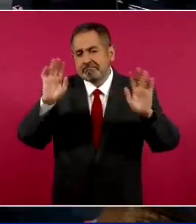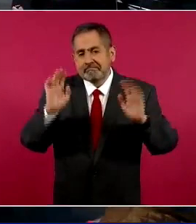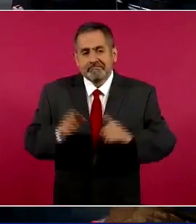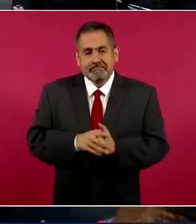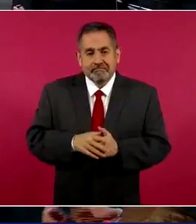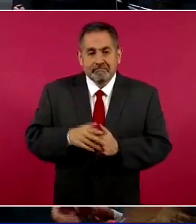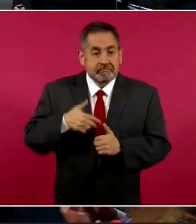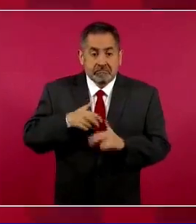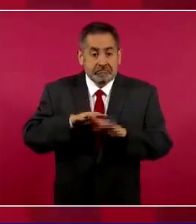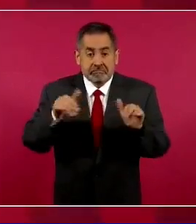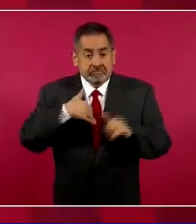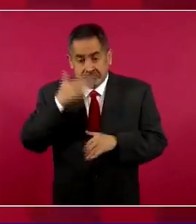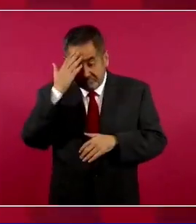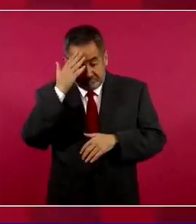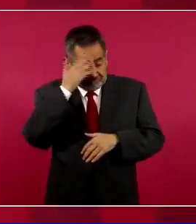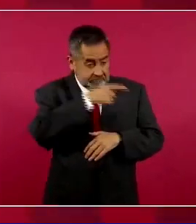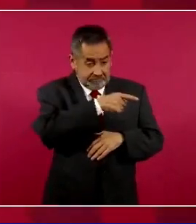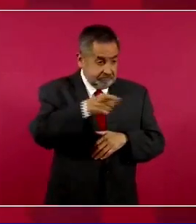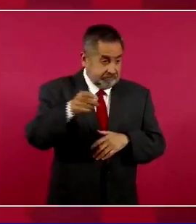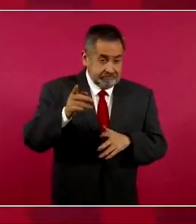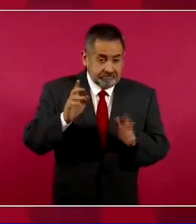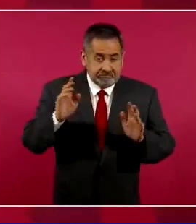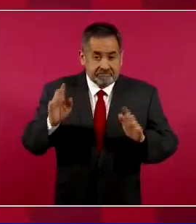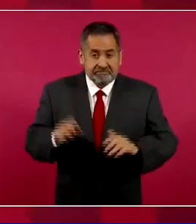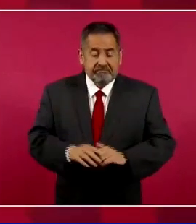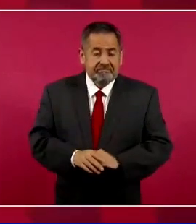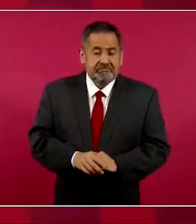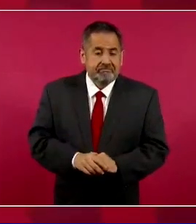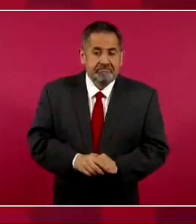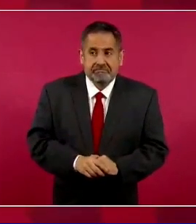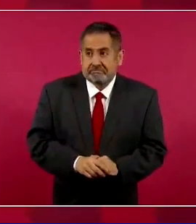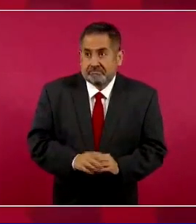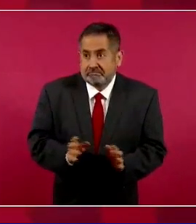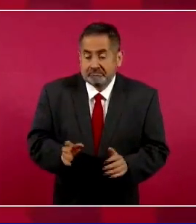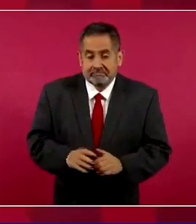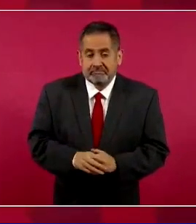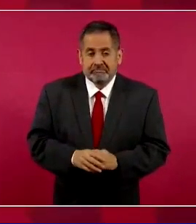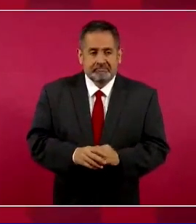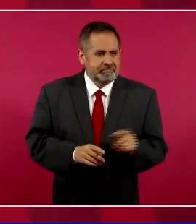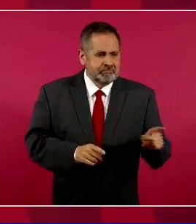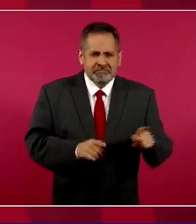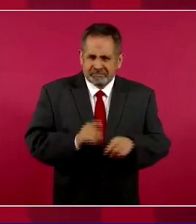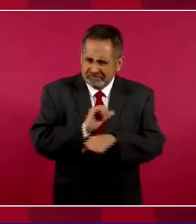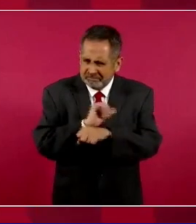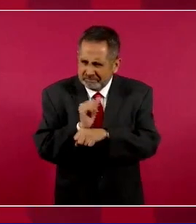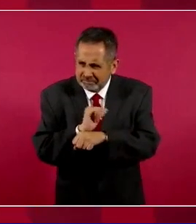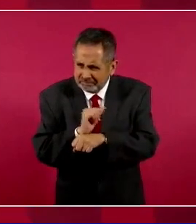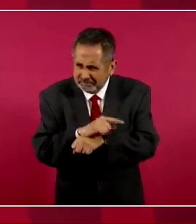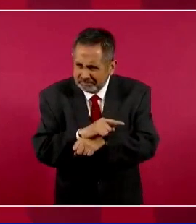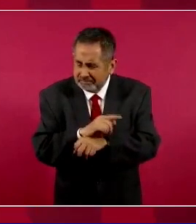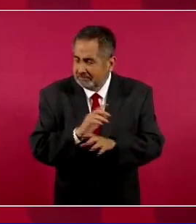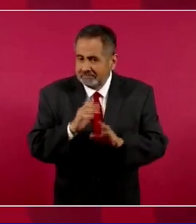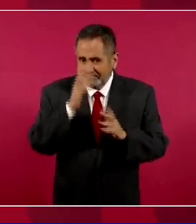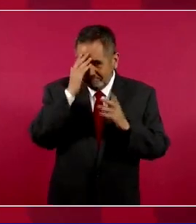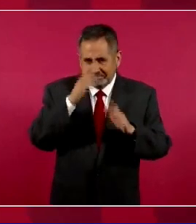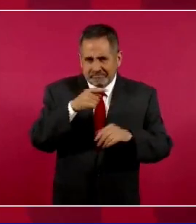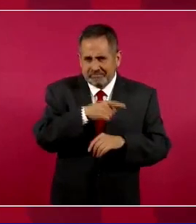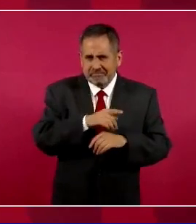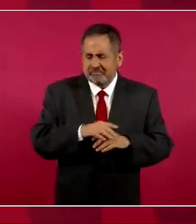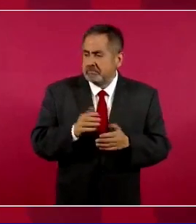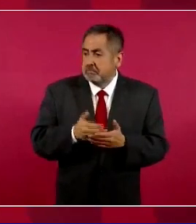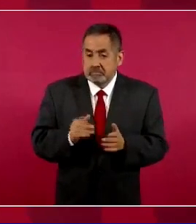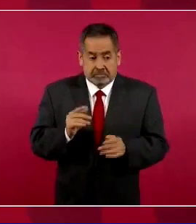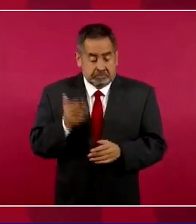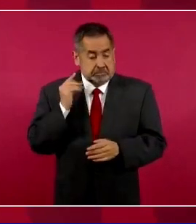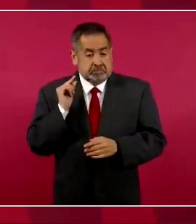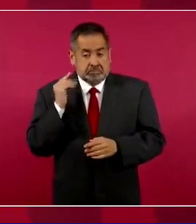los conozco, o sea, no, al menos este actor es hasta ahora